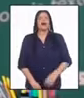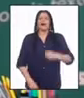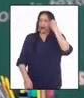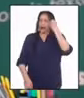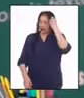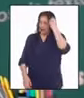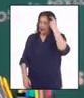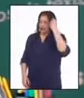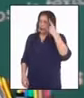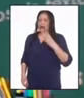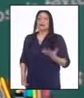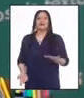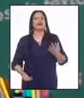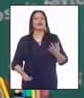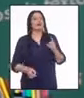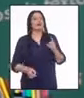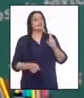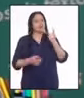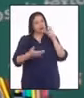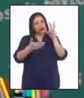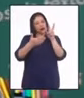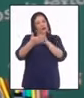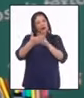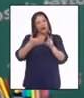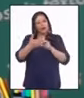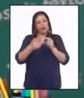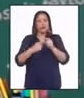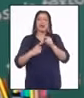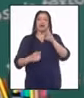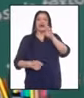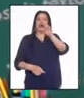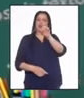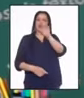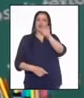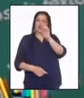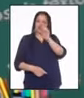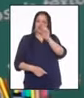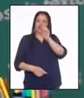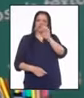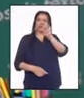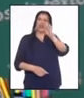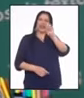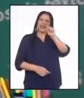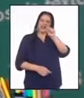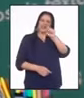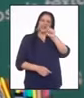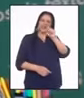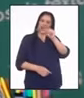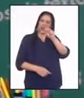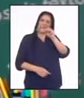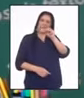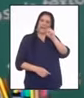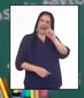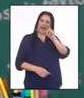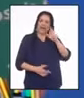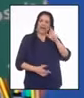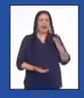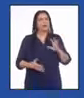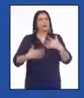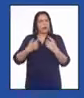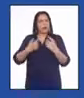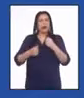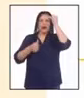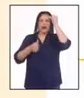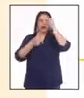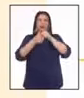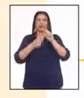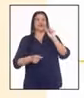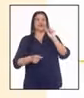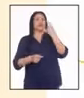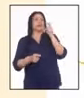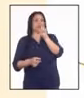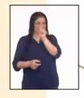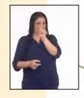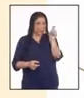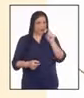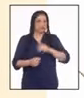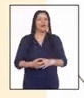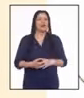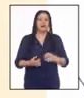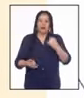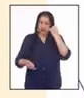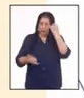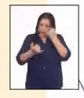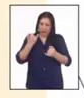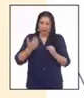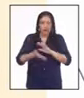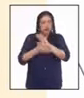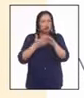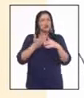Entendido. En el texto leído se utiliza el conector de esta manera para sustentar la afirmación anterior. Para terminar